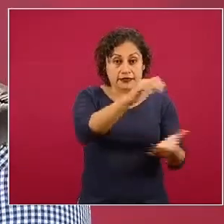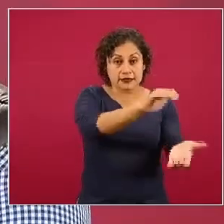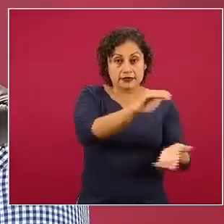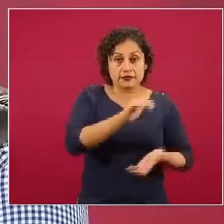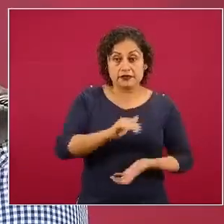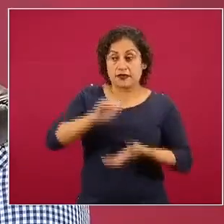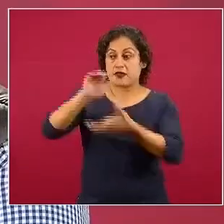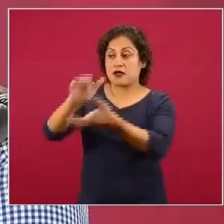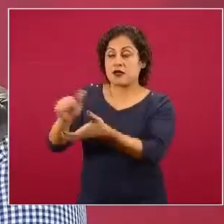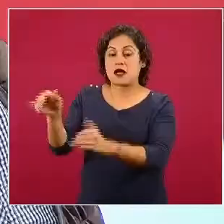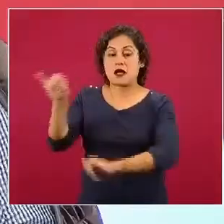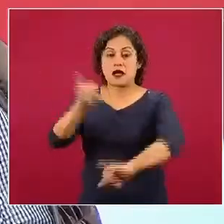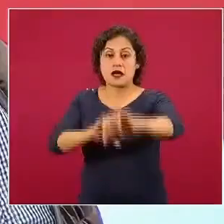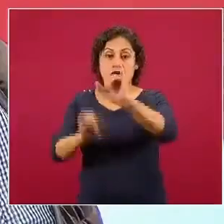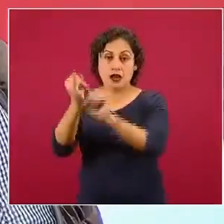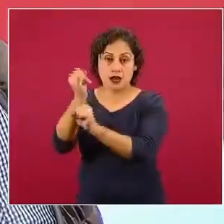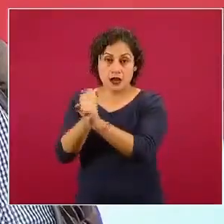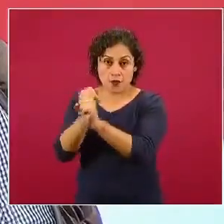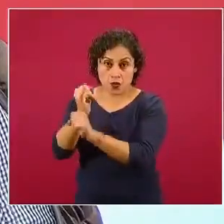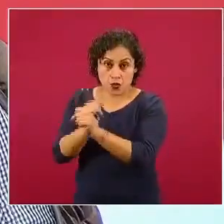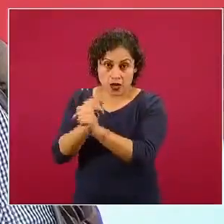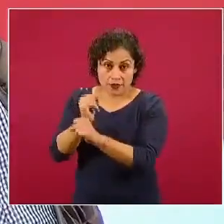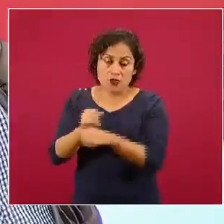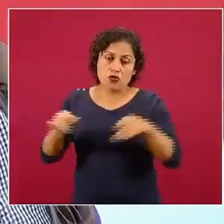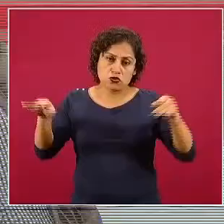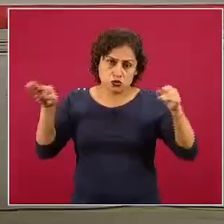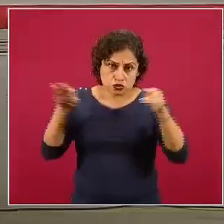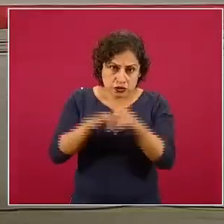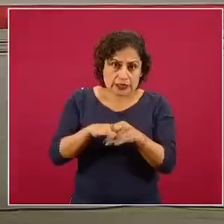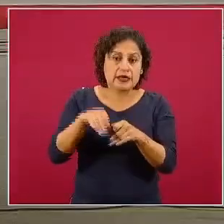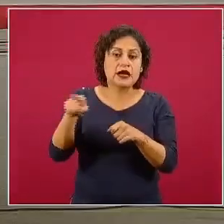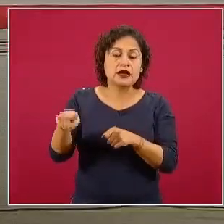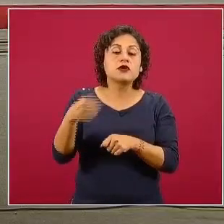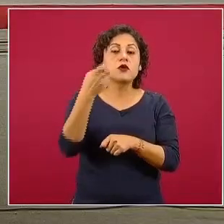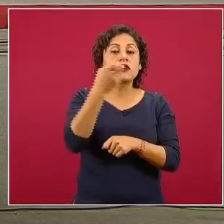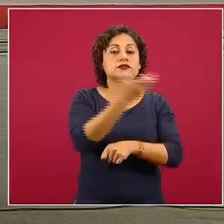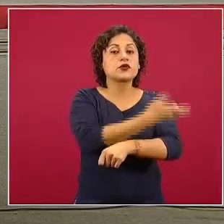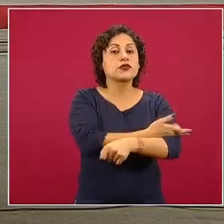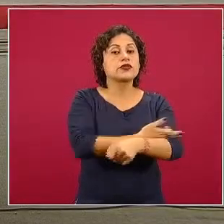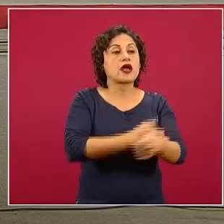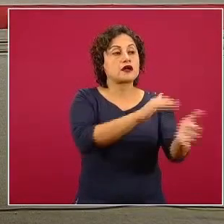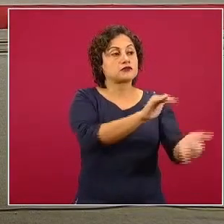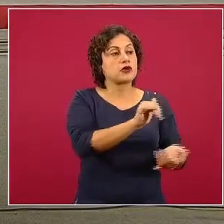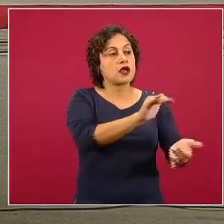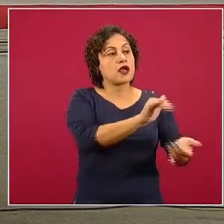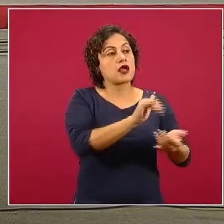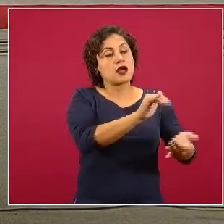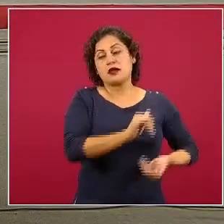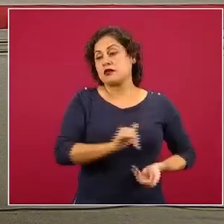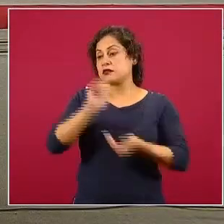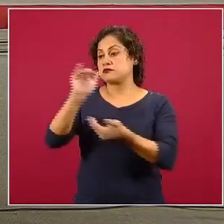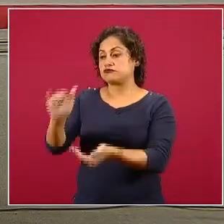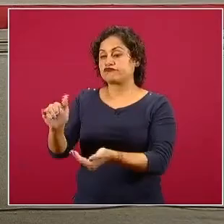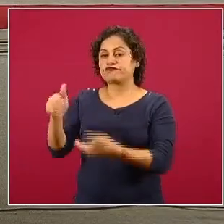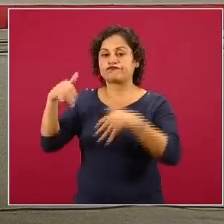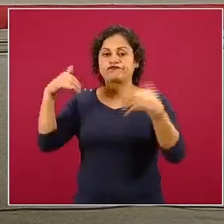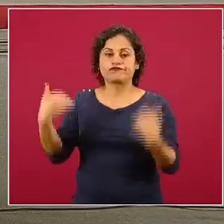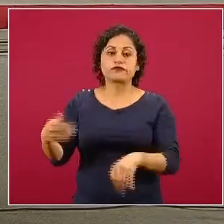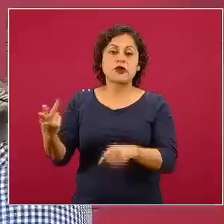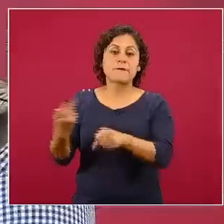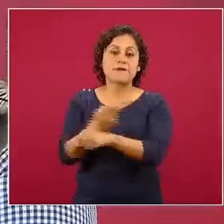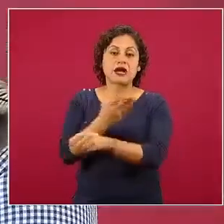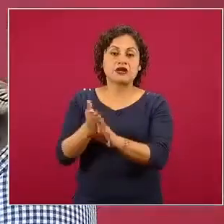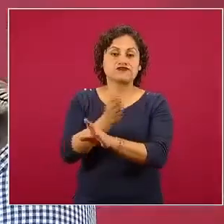su laboratorio más cercano de referencia en donde exista el procedimiento de reacción en cadena de la